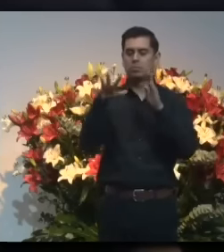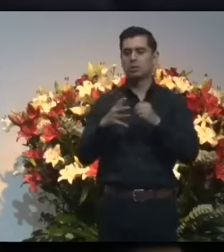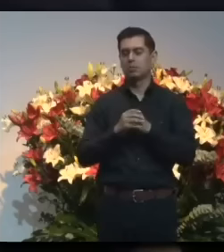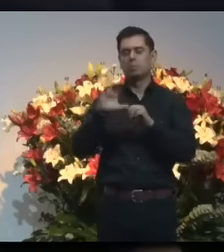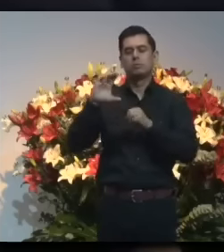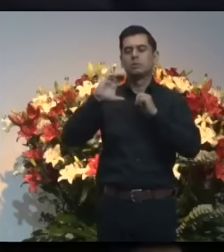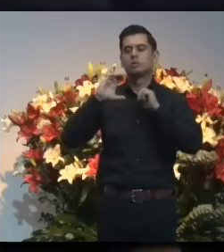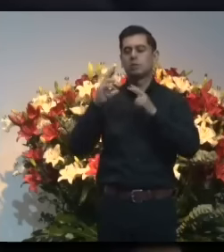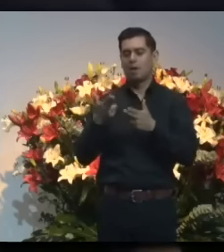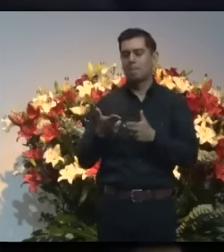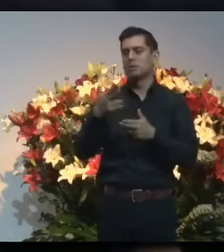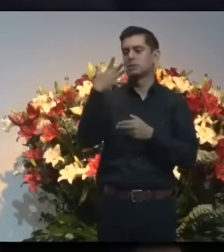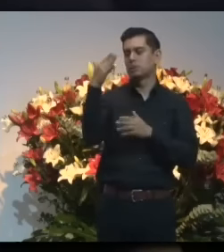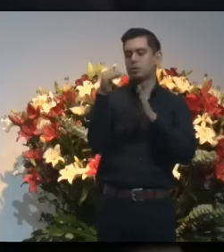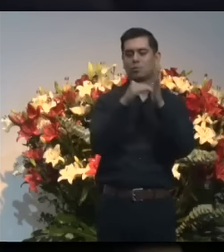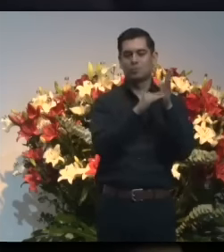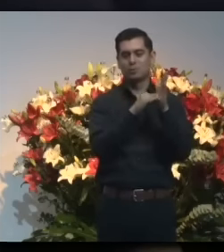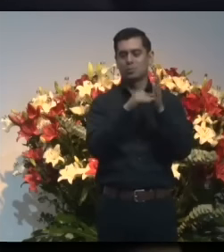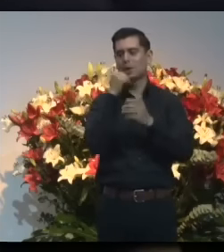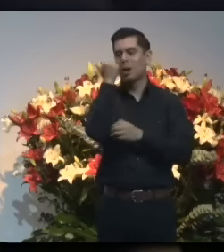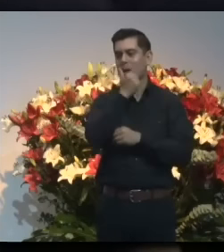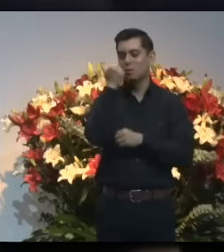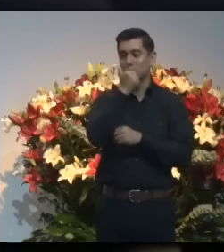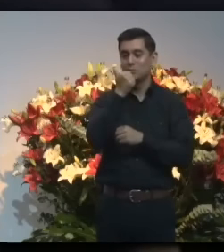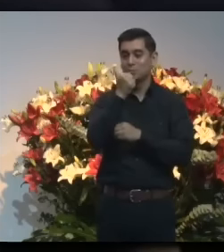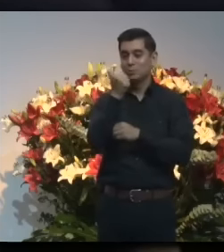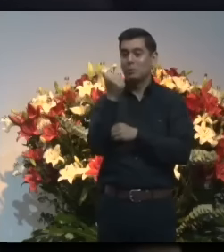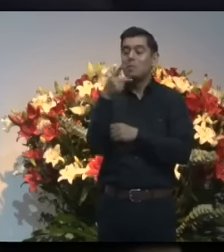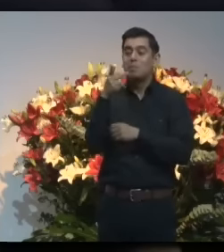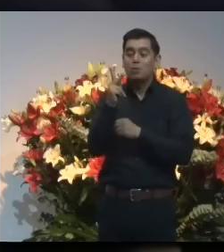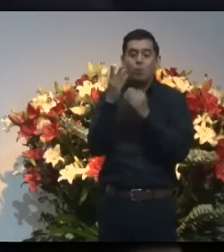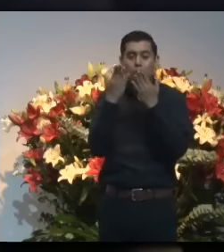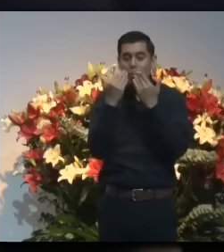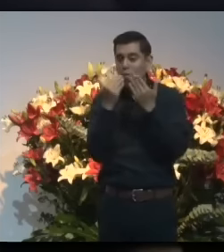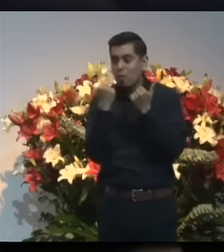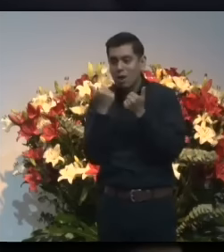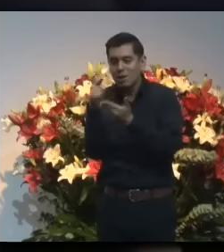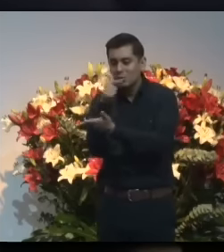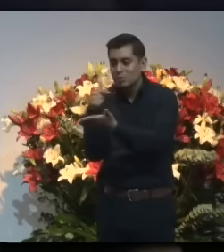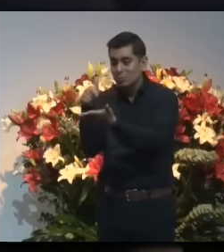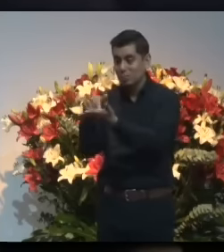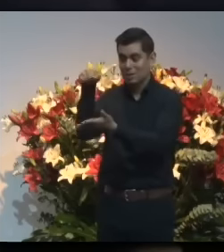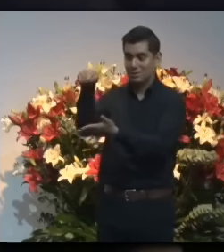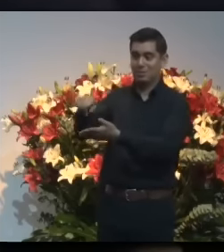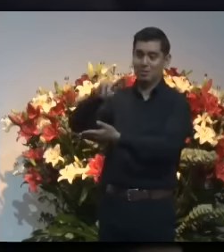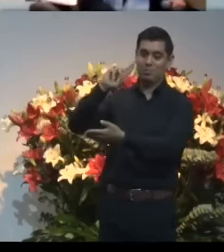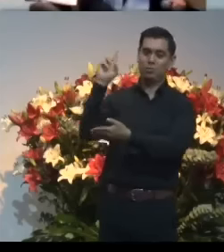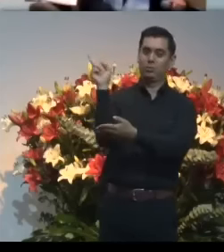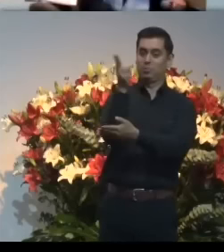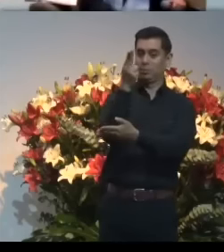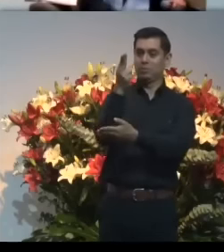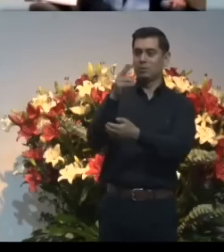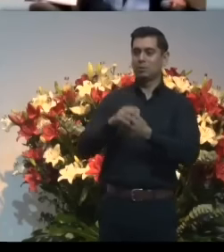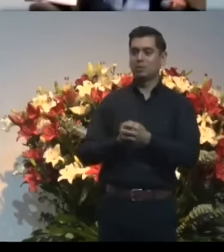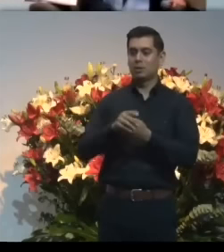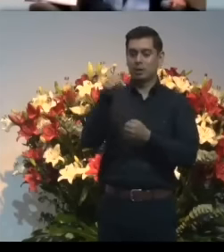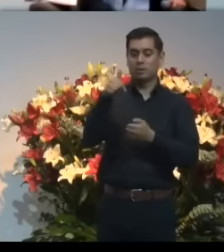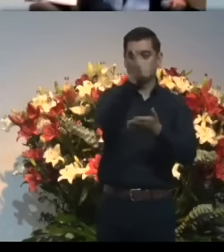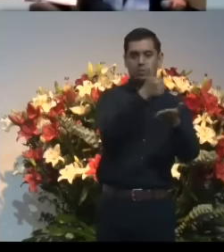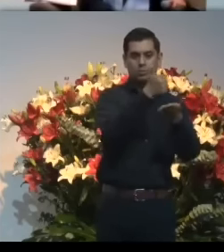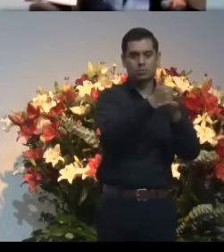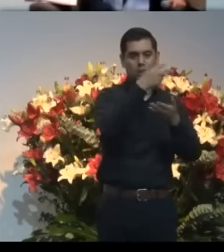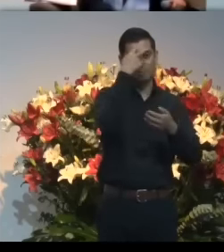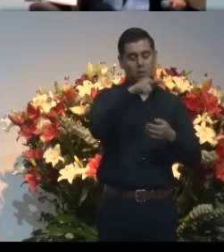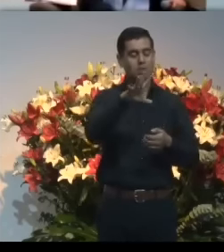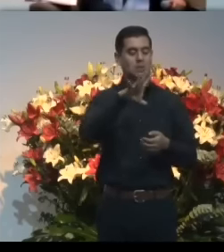alumnos que desean estudiar en la universidad y no hay capacidad pública en esa región, la Ciudad de México es distinto, porque